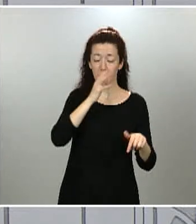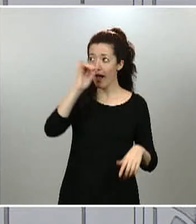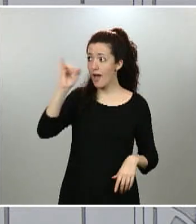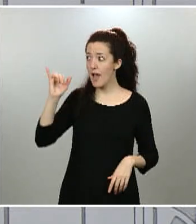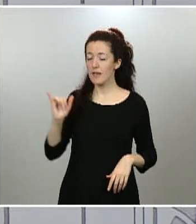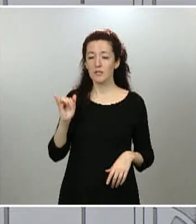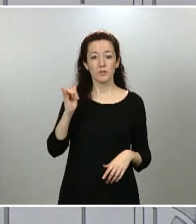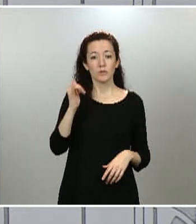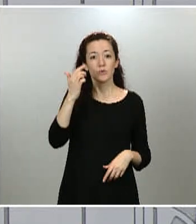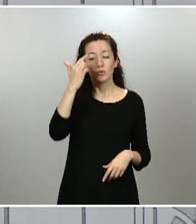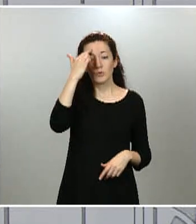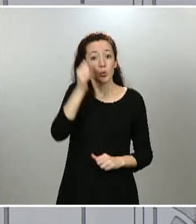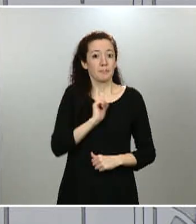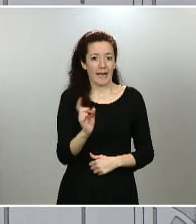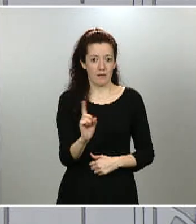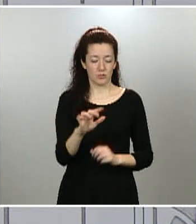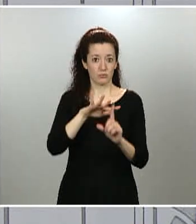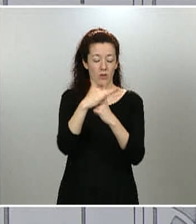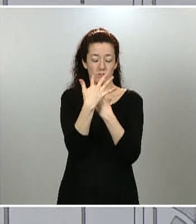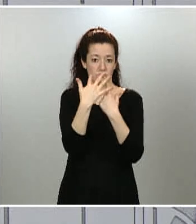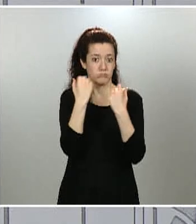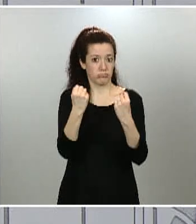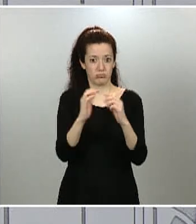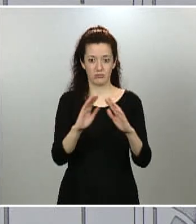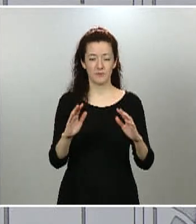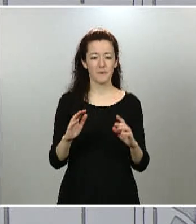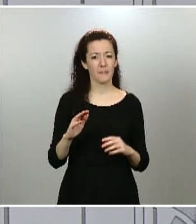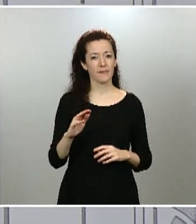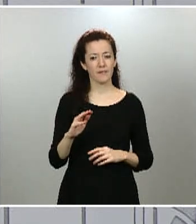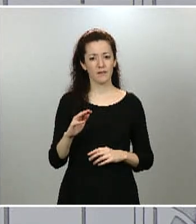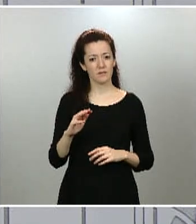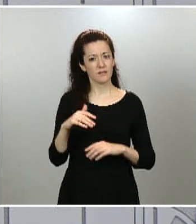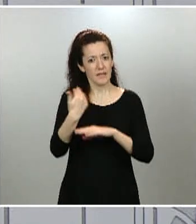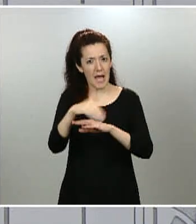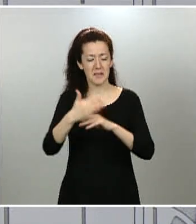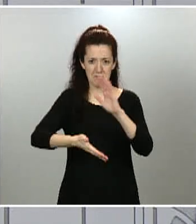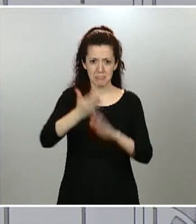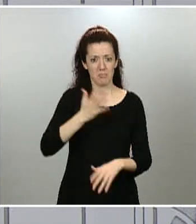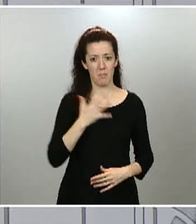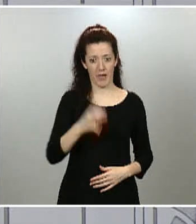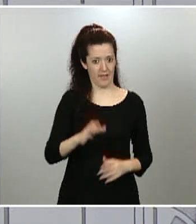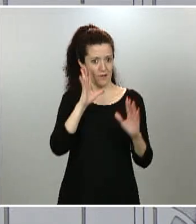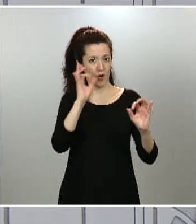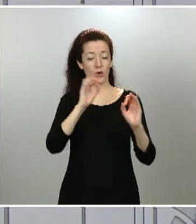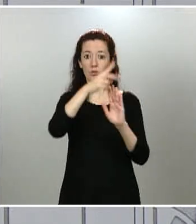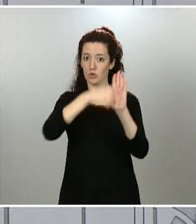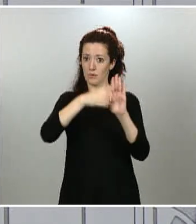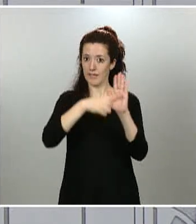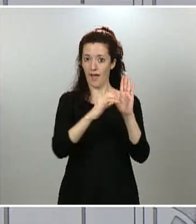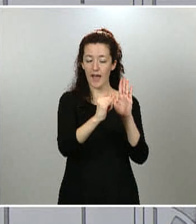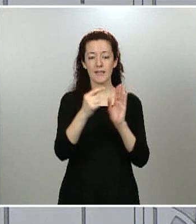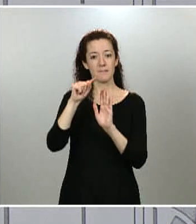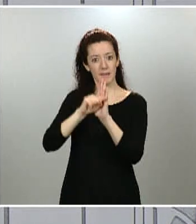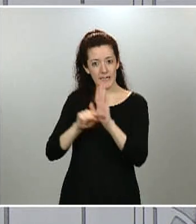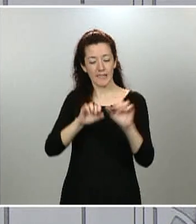No se está diciendo que no se pueda salir, hay unas normas para salir y unas medidas de precaución que hay que tomar. Lo que se está diciendo es